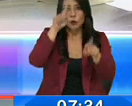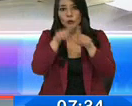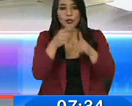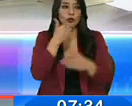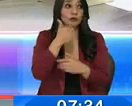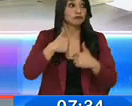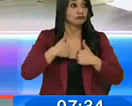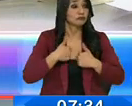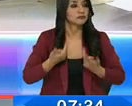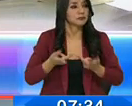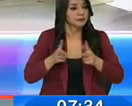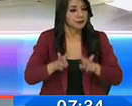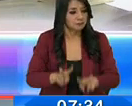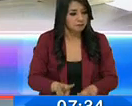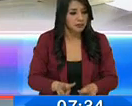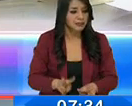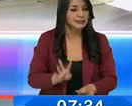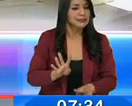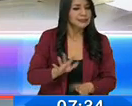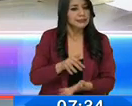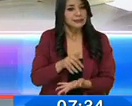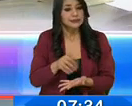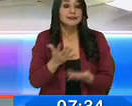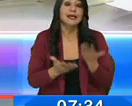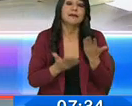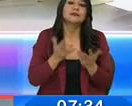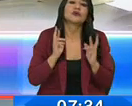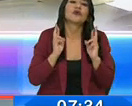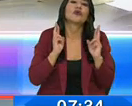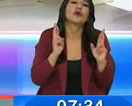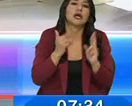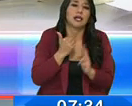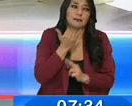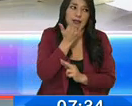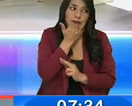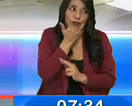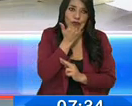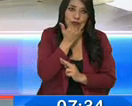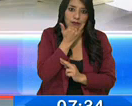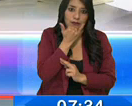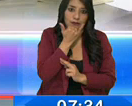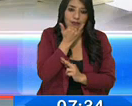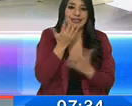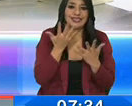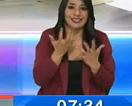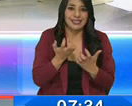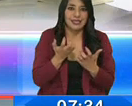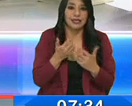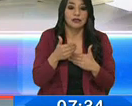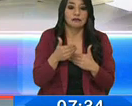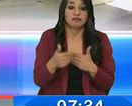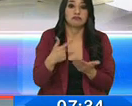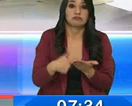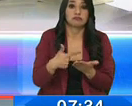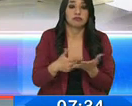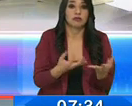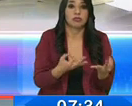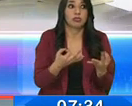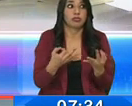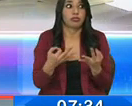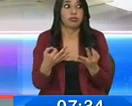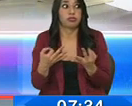yo tengo la leve sospecha y espero realmente equivocarme que se trata de dilatar este tratamiento para en un